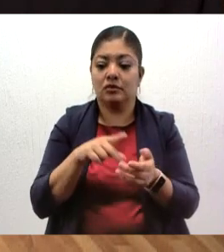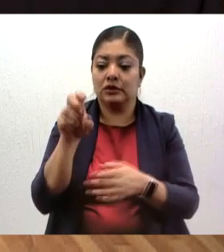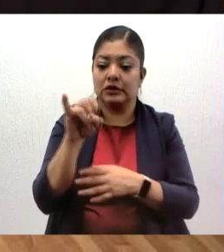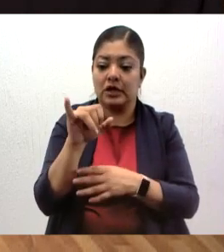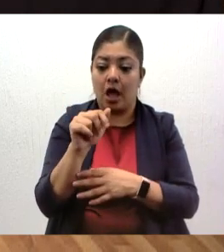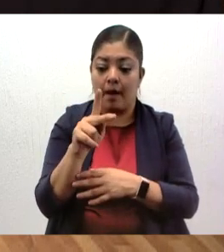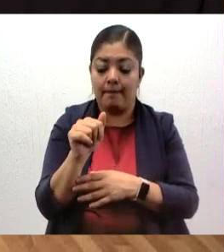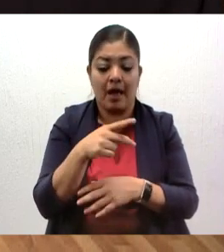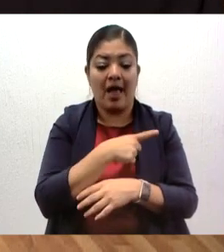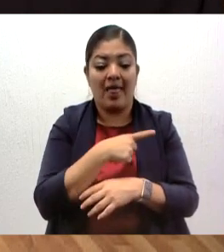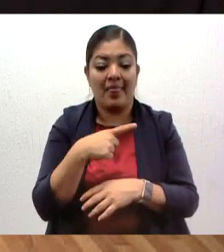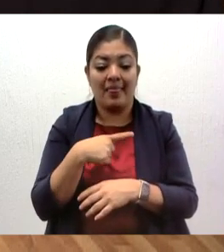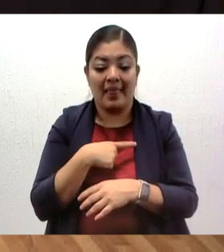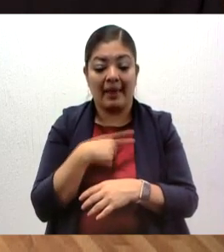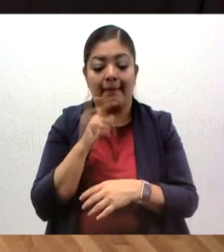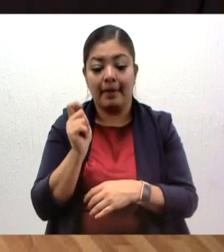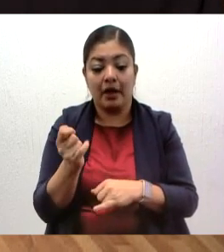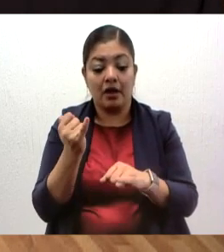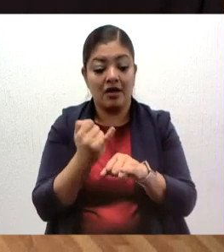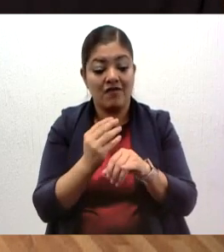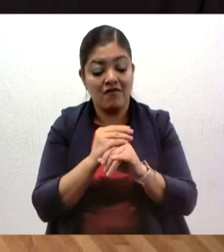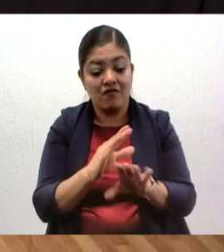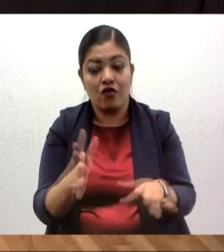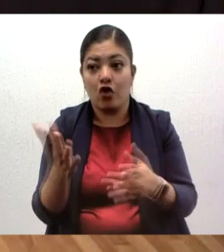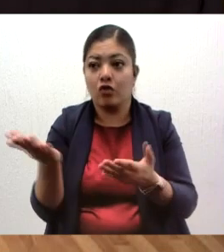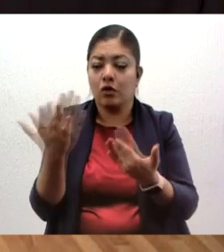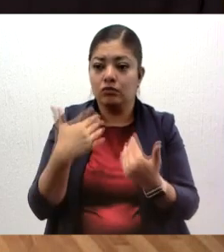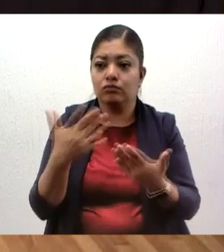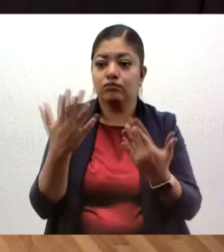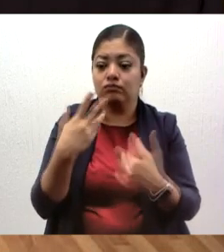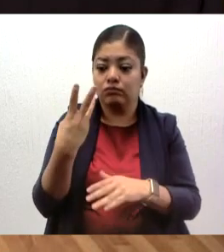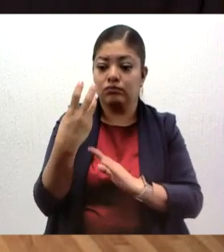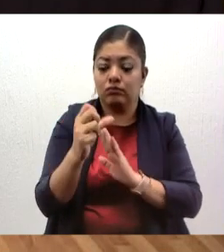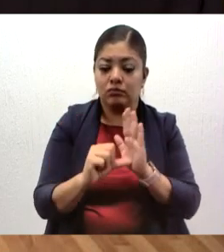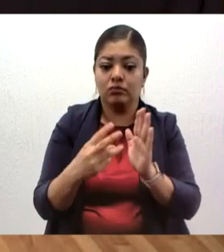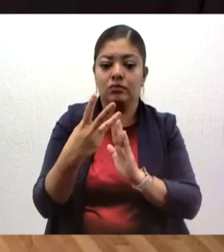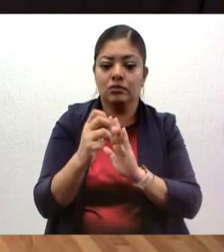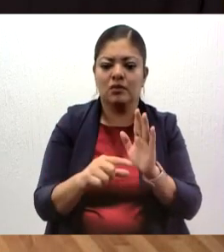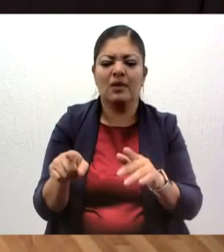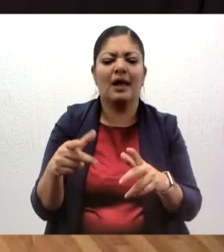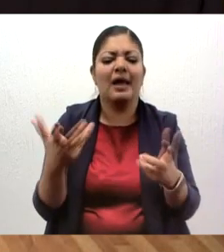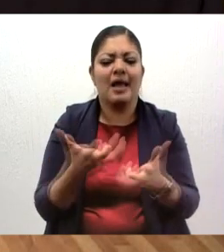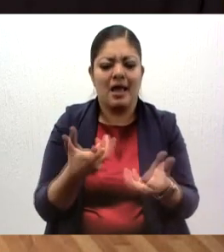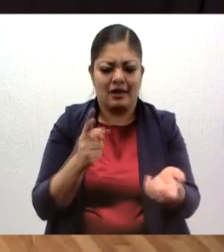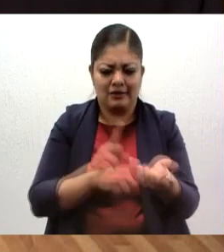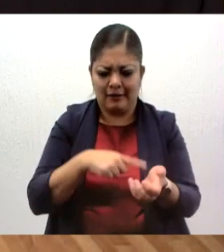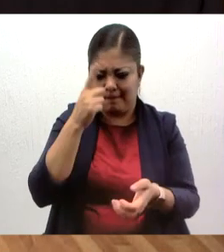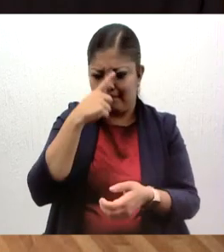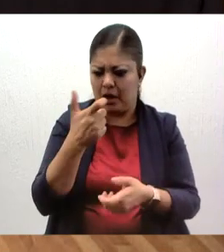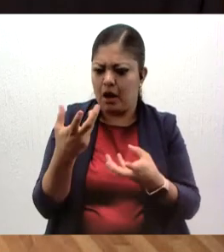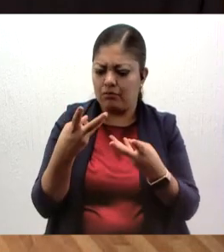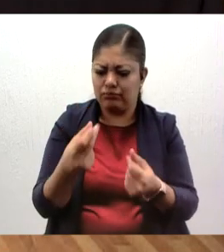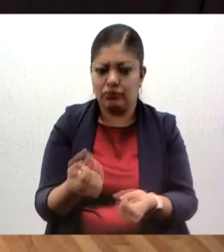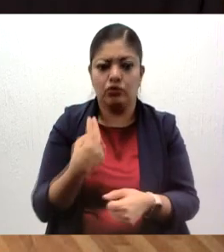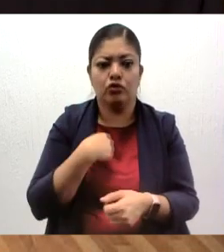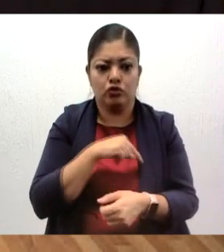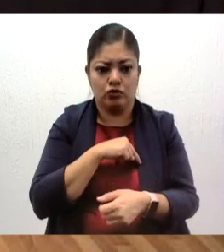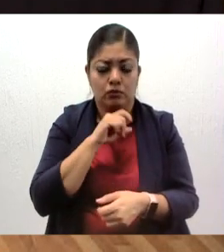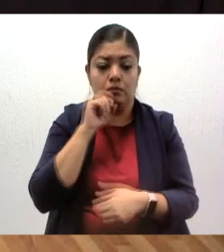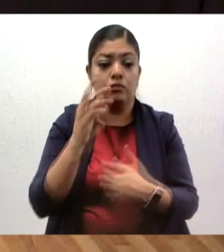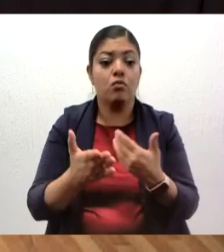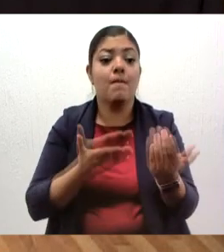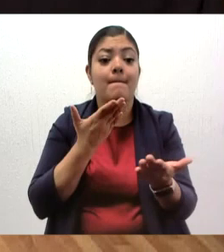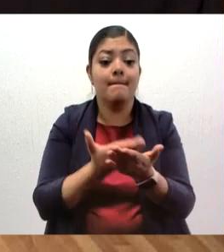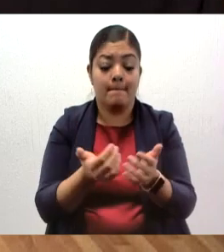informando al congreso del estado cada TR meses de lo que está haciendo con este recurso nosotros proponemos que con esa